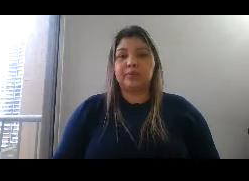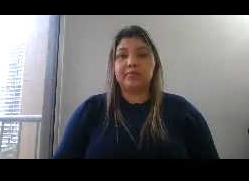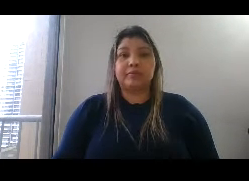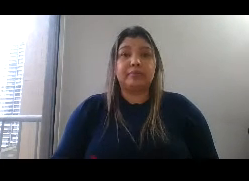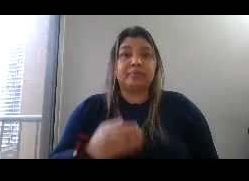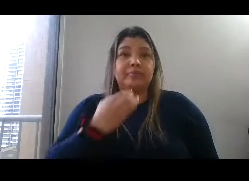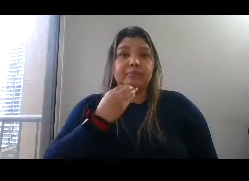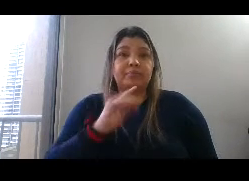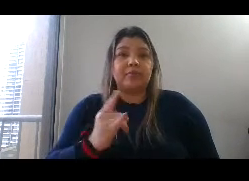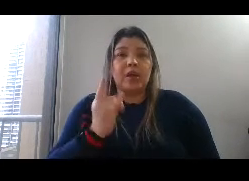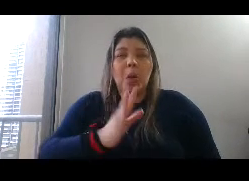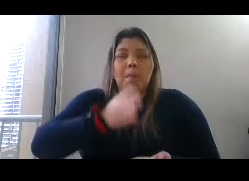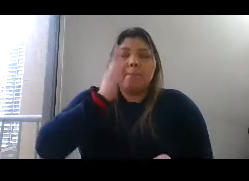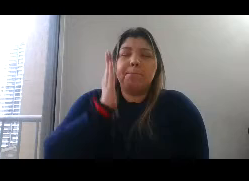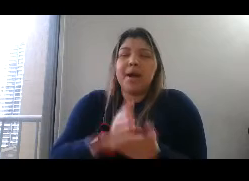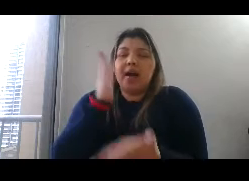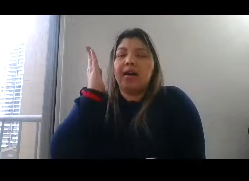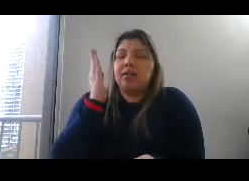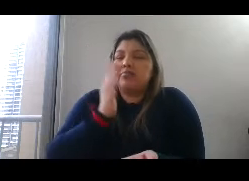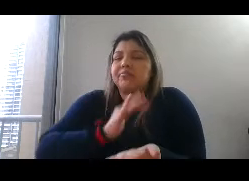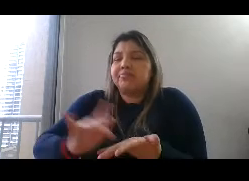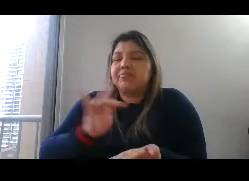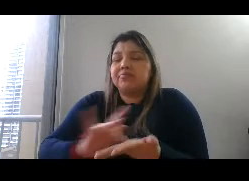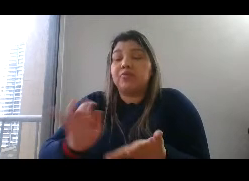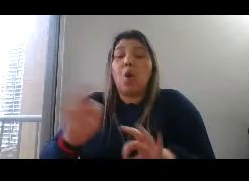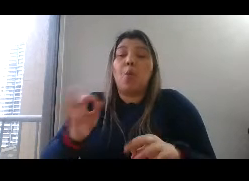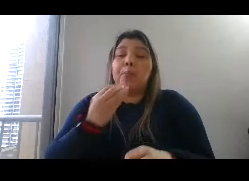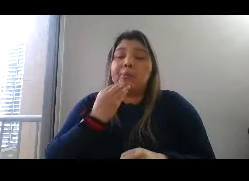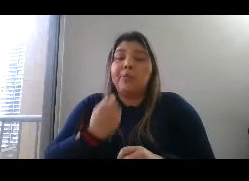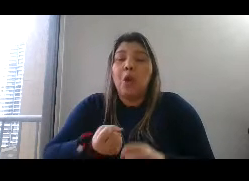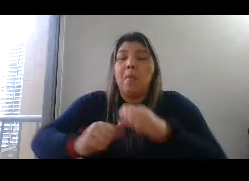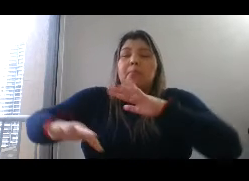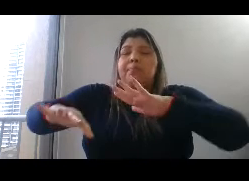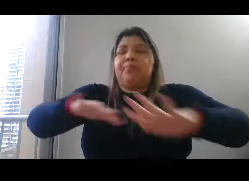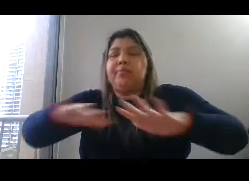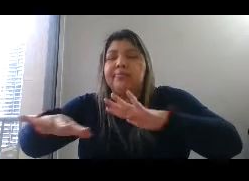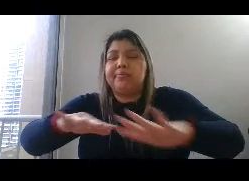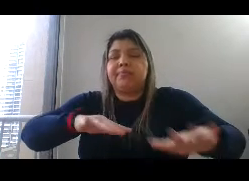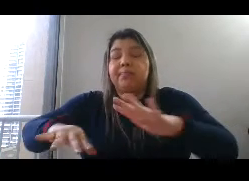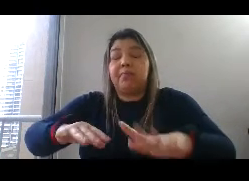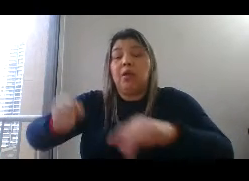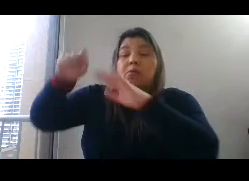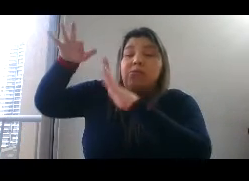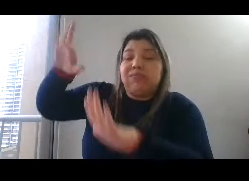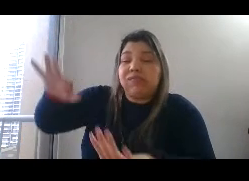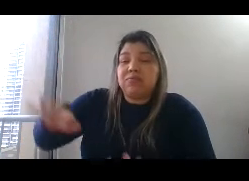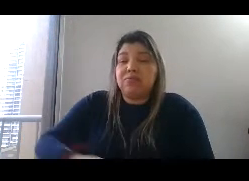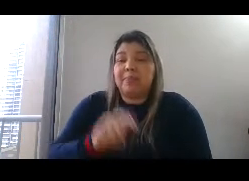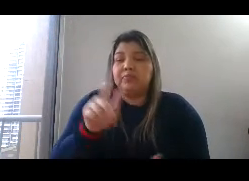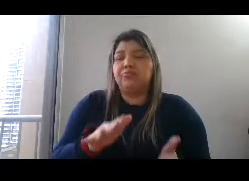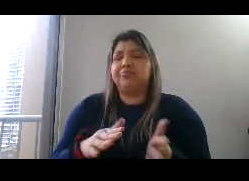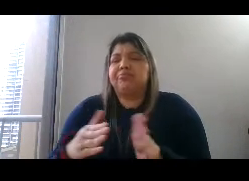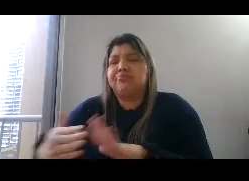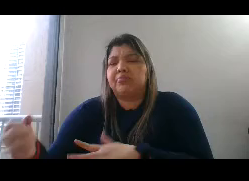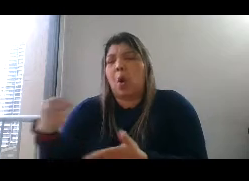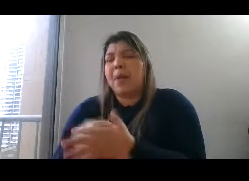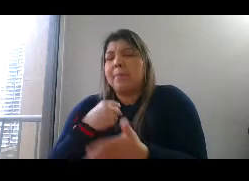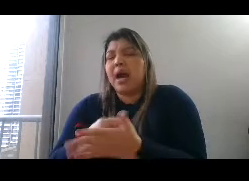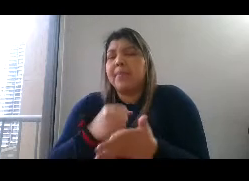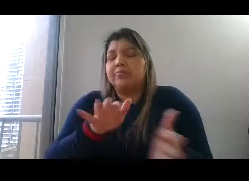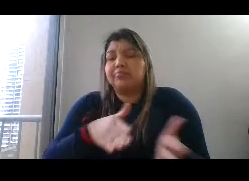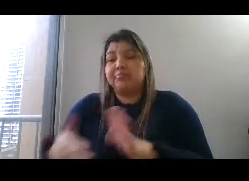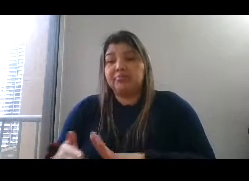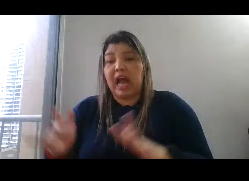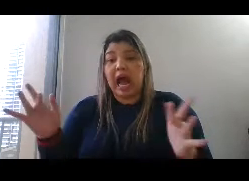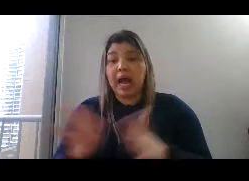emergencia o situaciones de desastres múltiples, no aplican. Significa que cada vez que nosotros tenemos este tipo